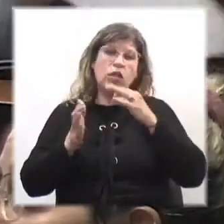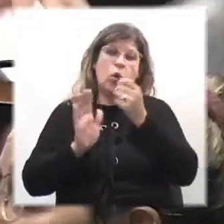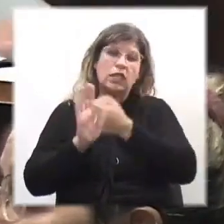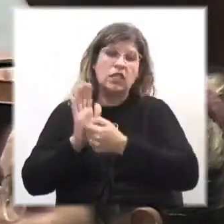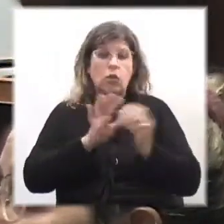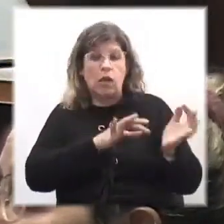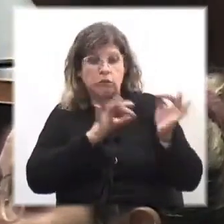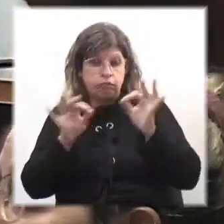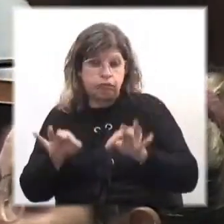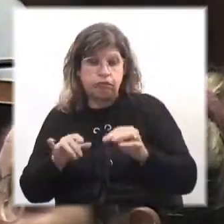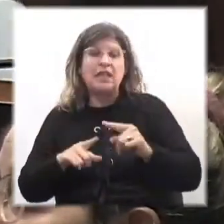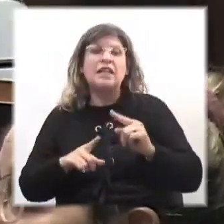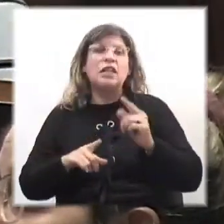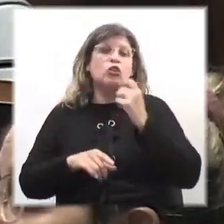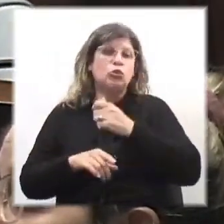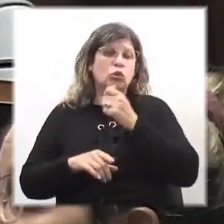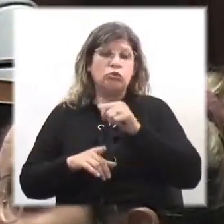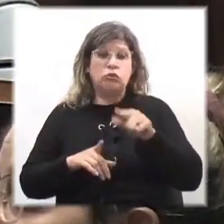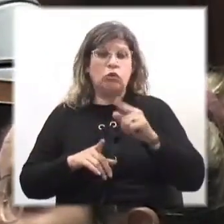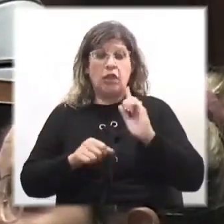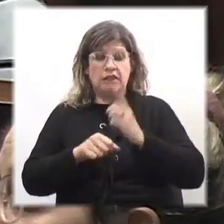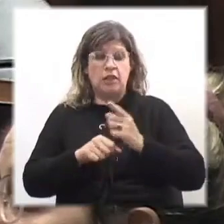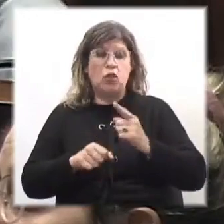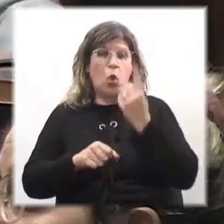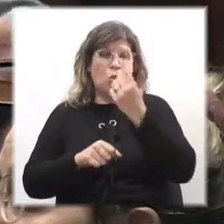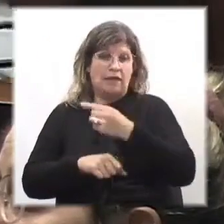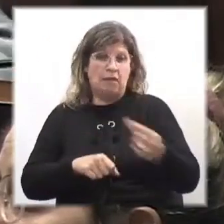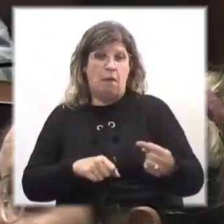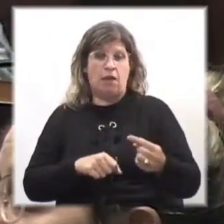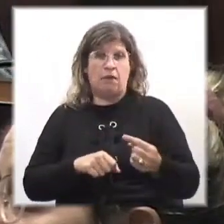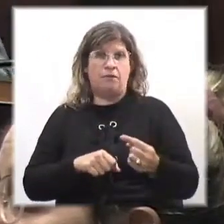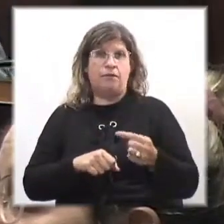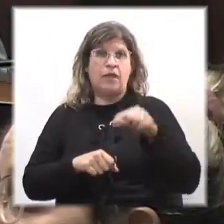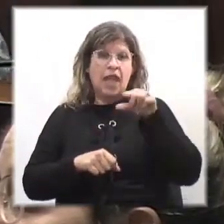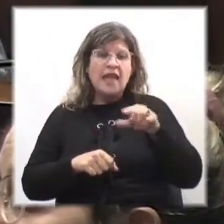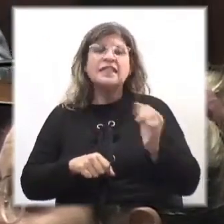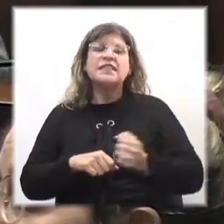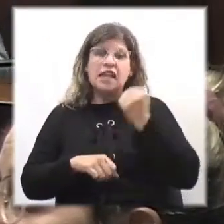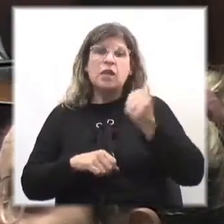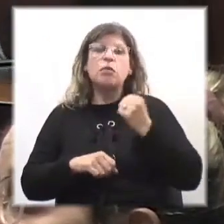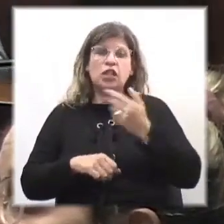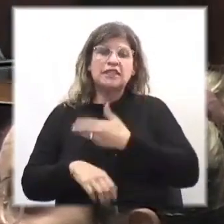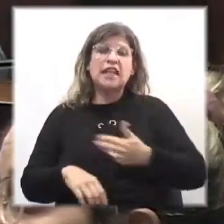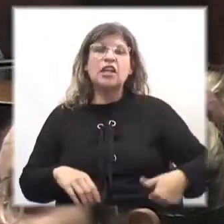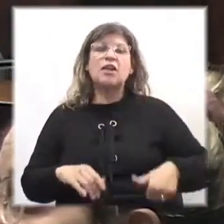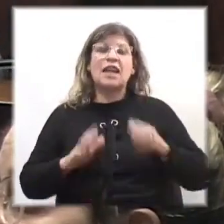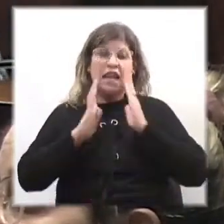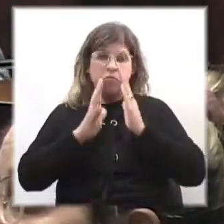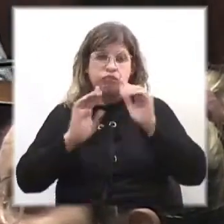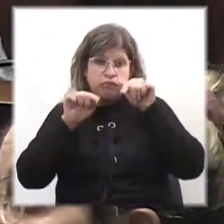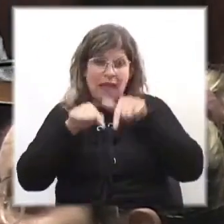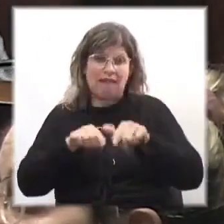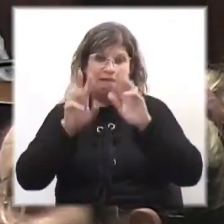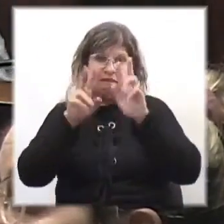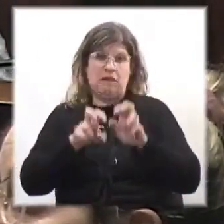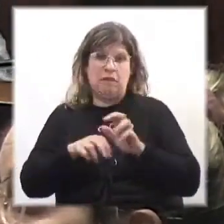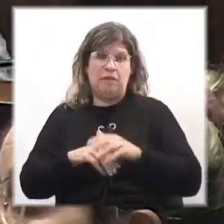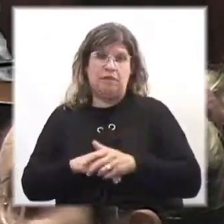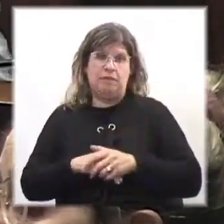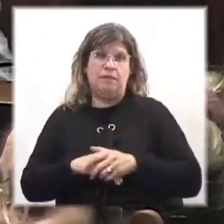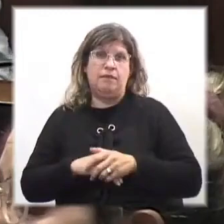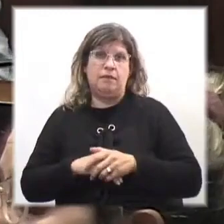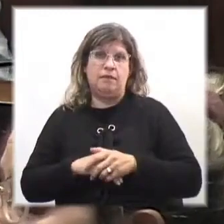se resolvió en una semana Esa es la importancia que el gobierno le está dando a este tema